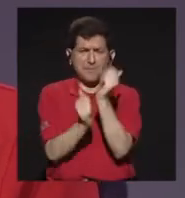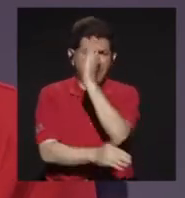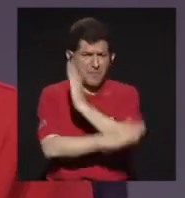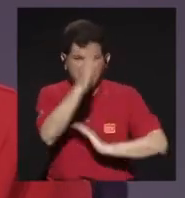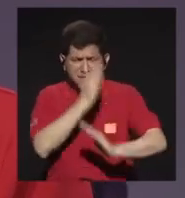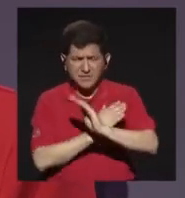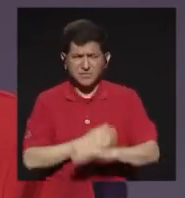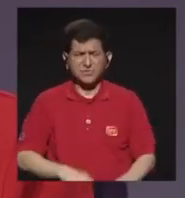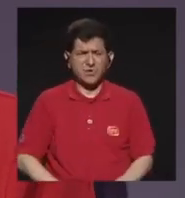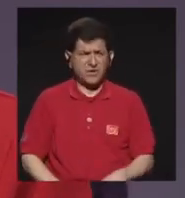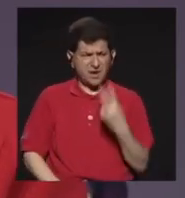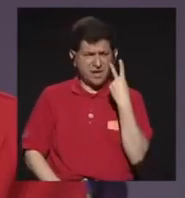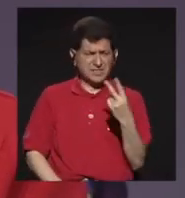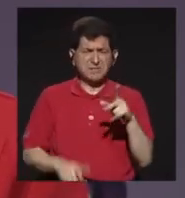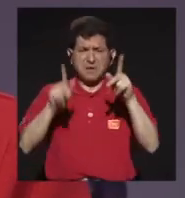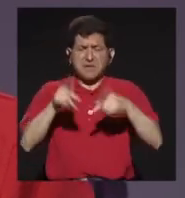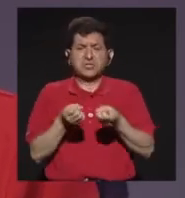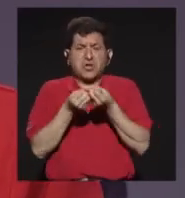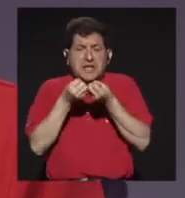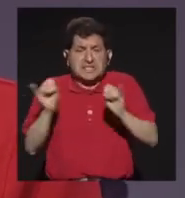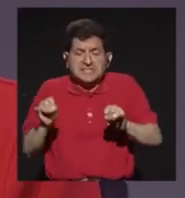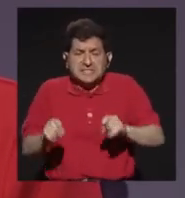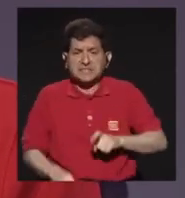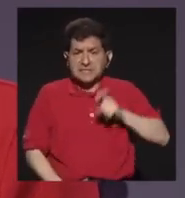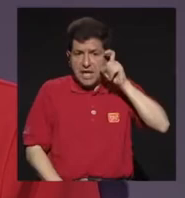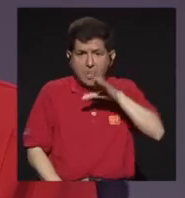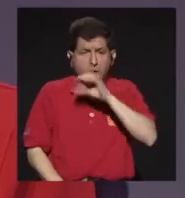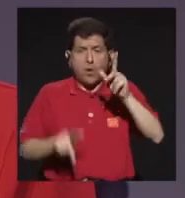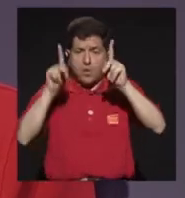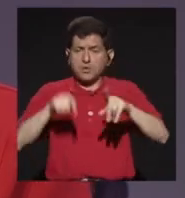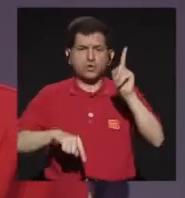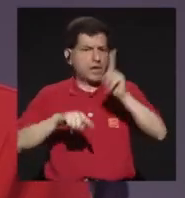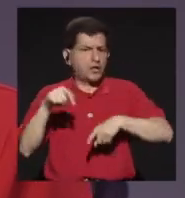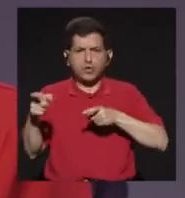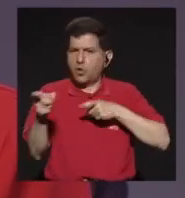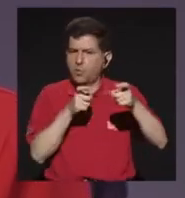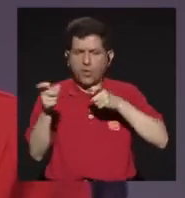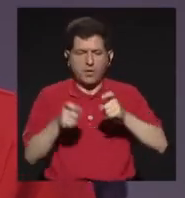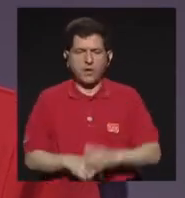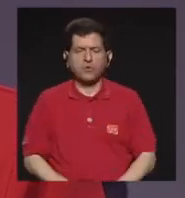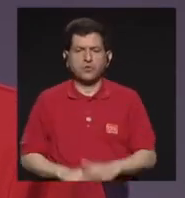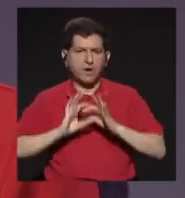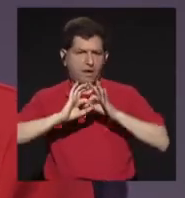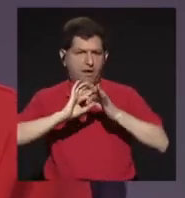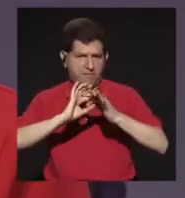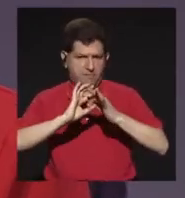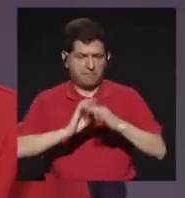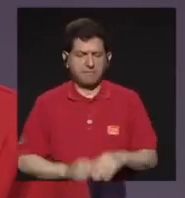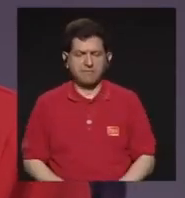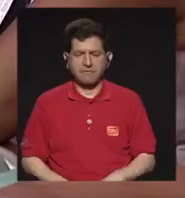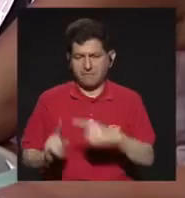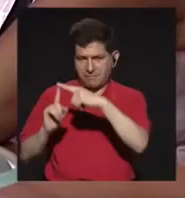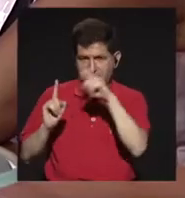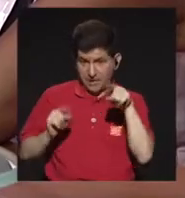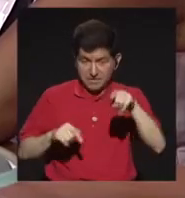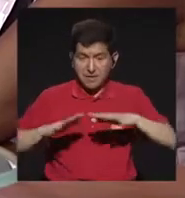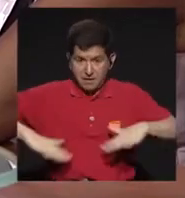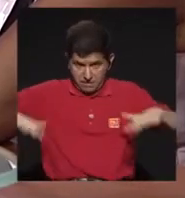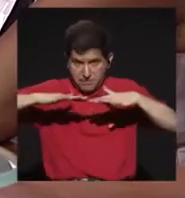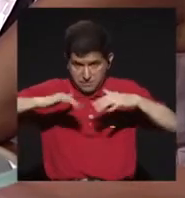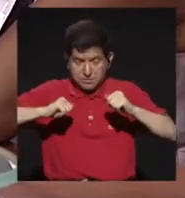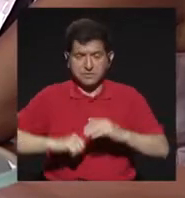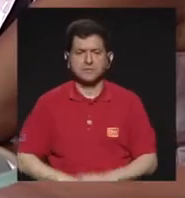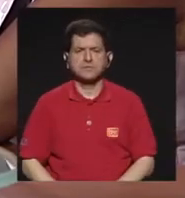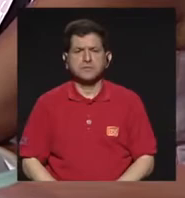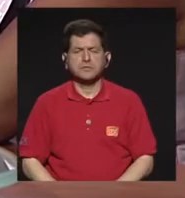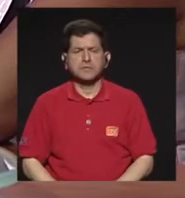discapacidad son visualizadas como asexuadas o como personas que no pueden manejar su sexualidad. A partir de ello, entonces,